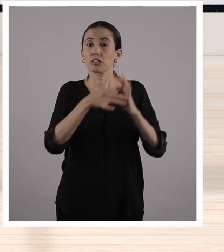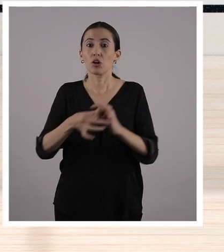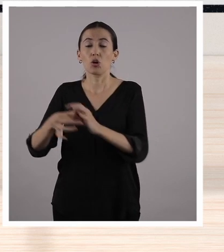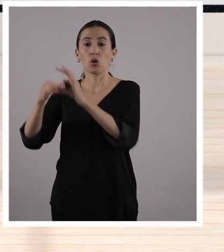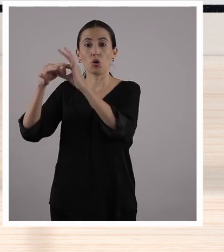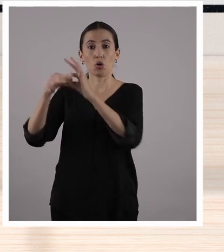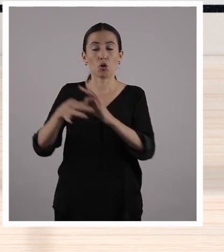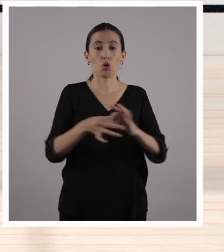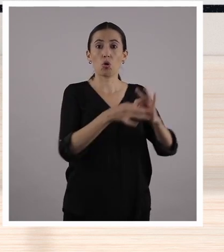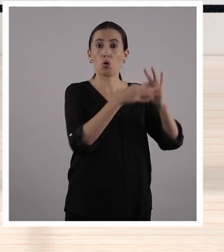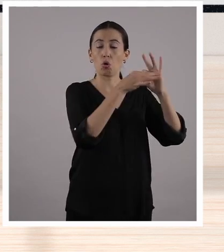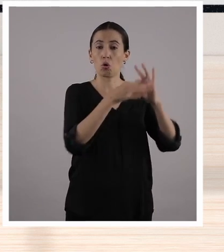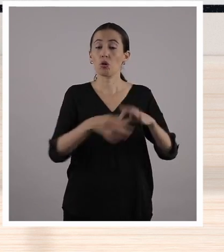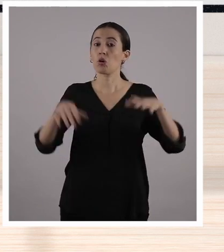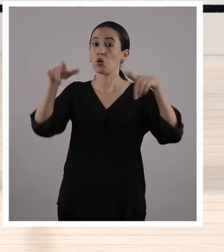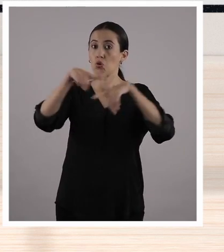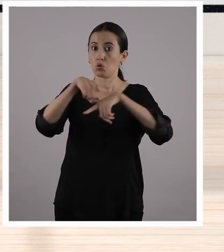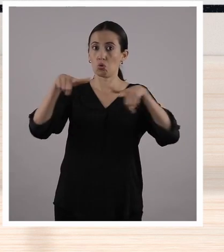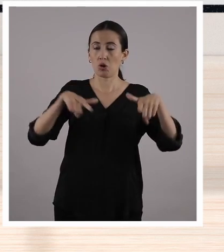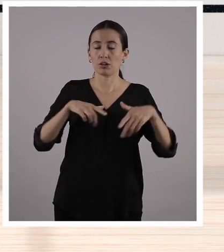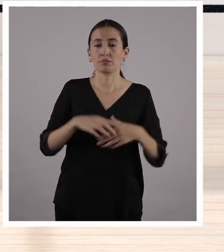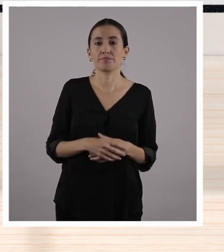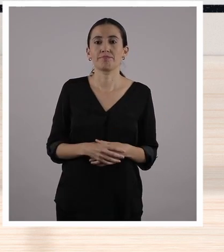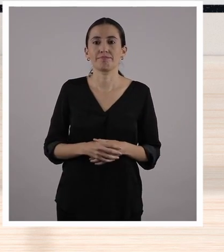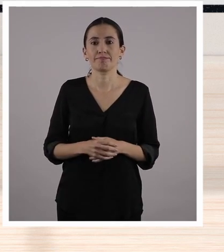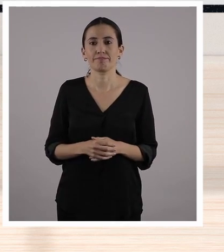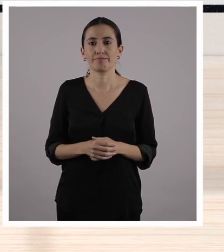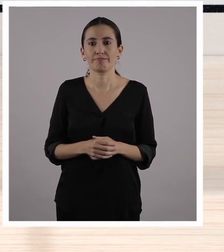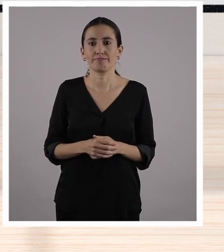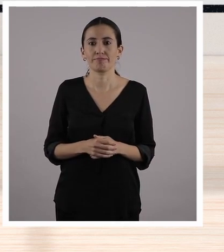leyendas, que es el lugar.